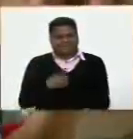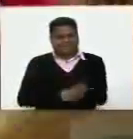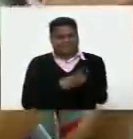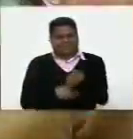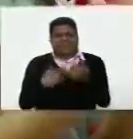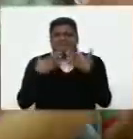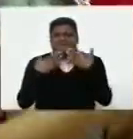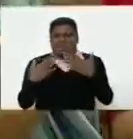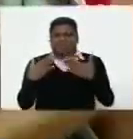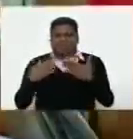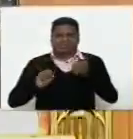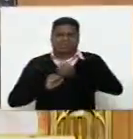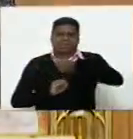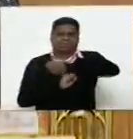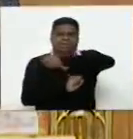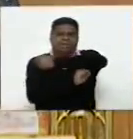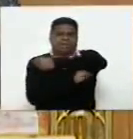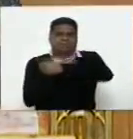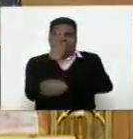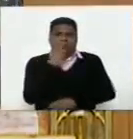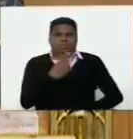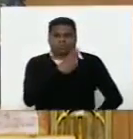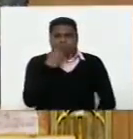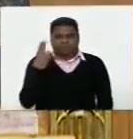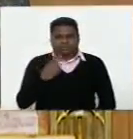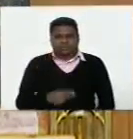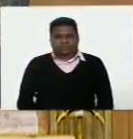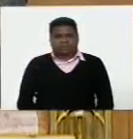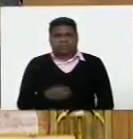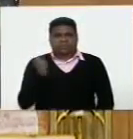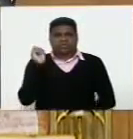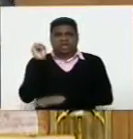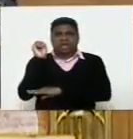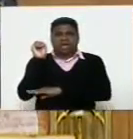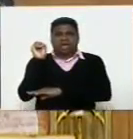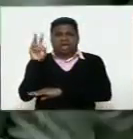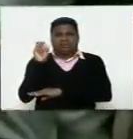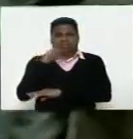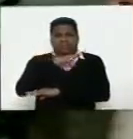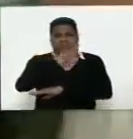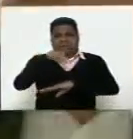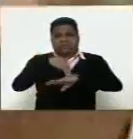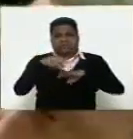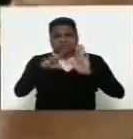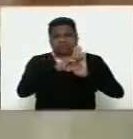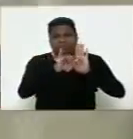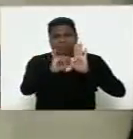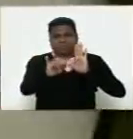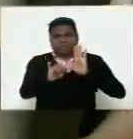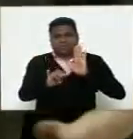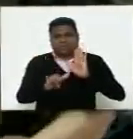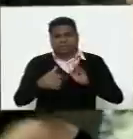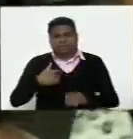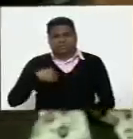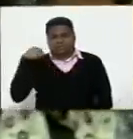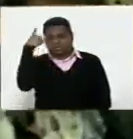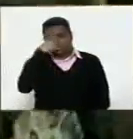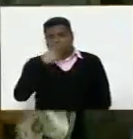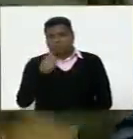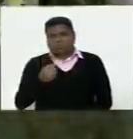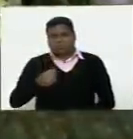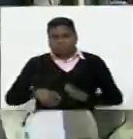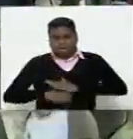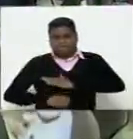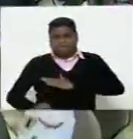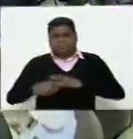apoyo, por este compromiso, y con esta Asamblea Nacional Constituyente estoy seguro que el parto